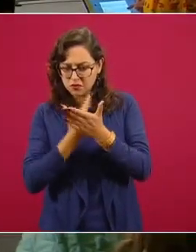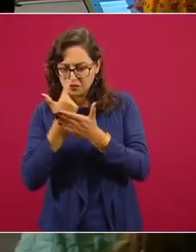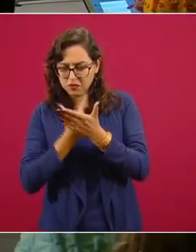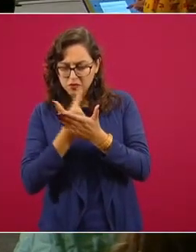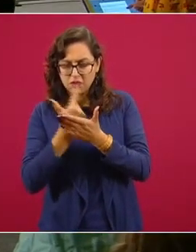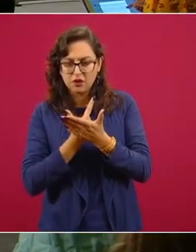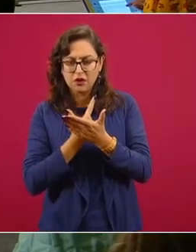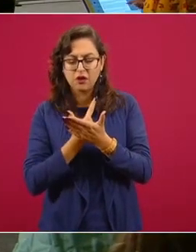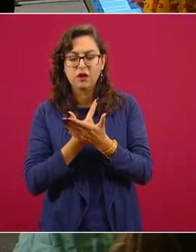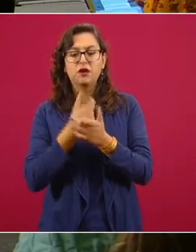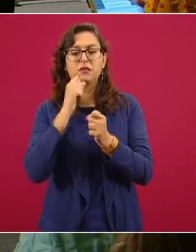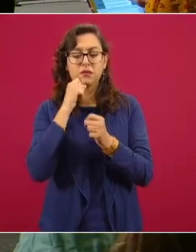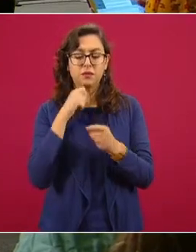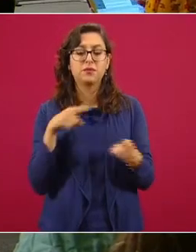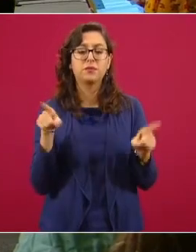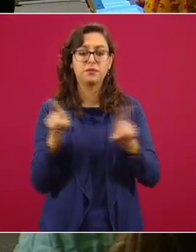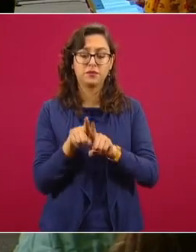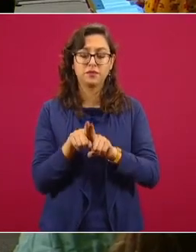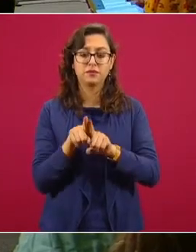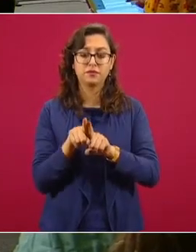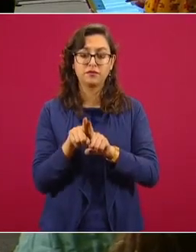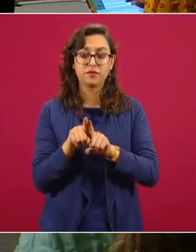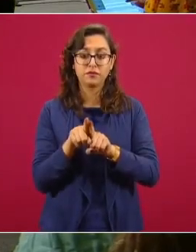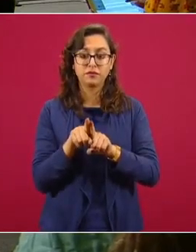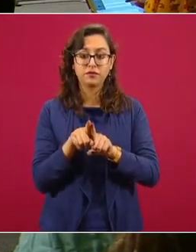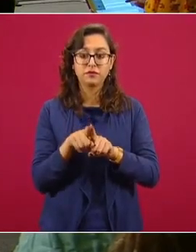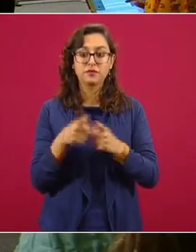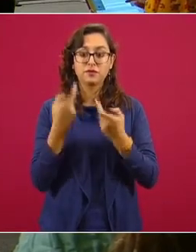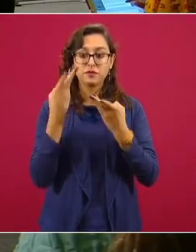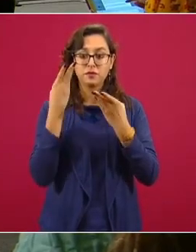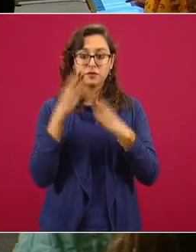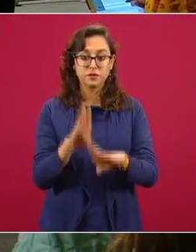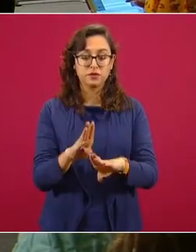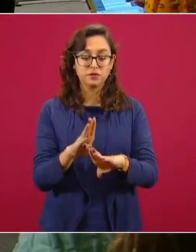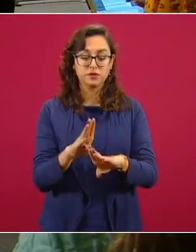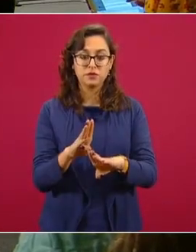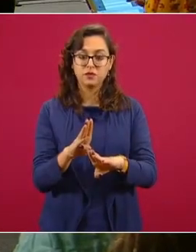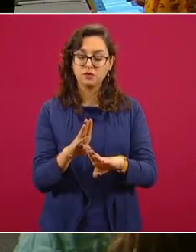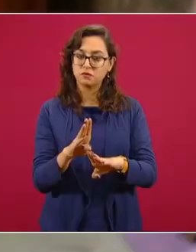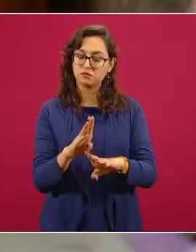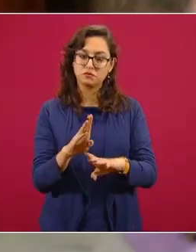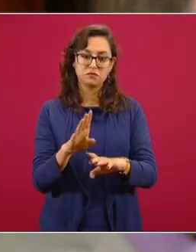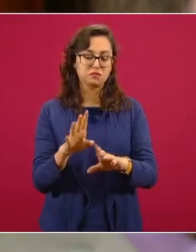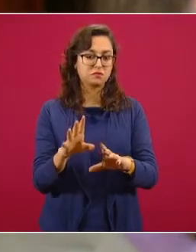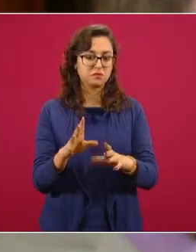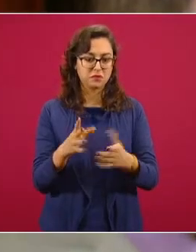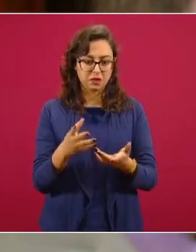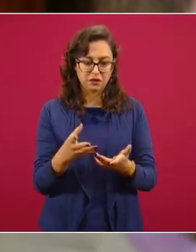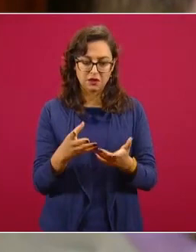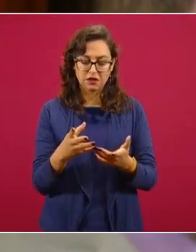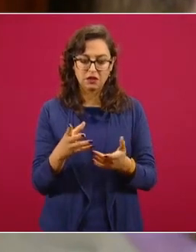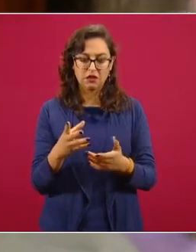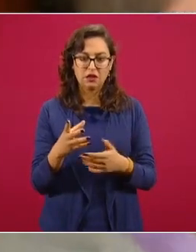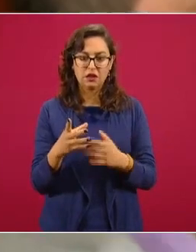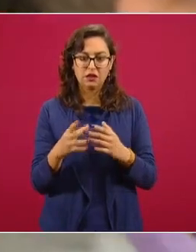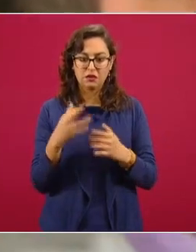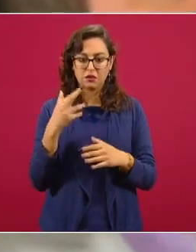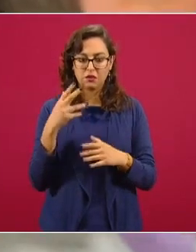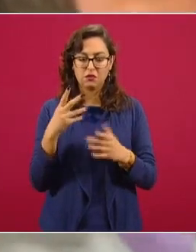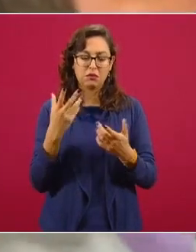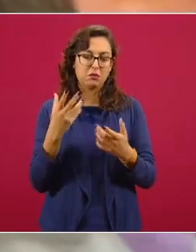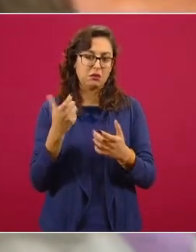prioridad al embargo de las cuentas bancarias si de entrada encuentran una